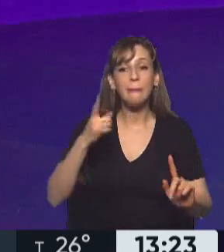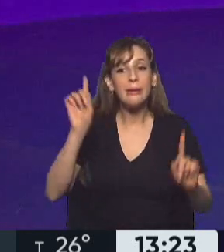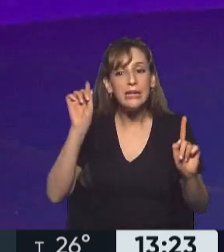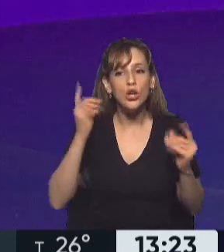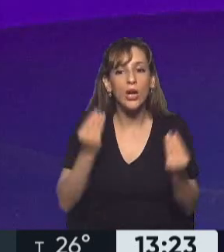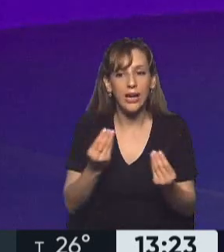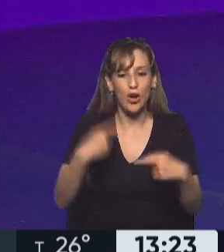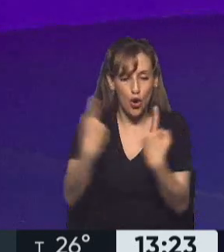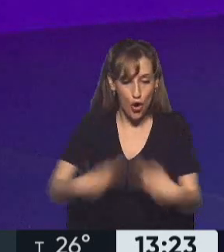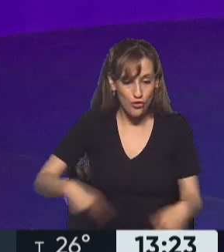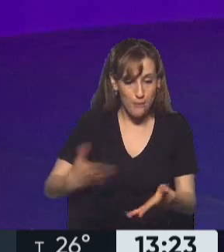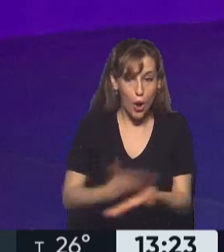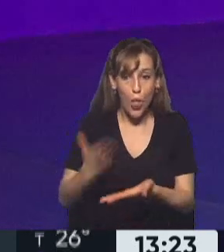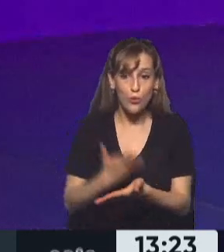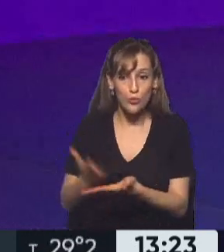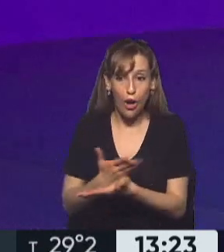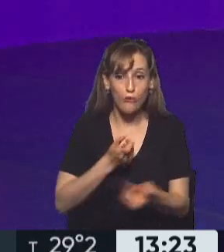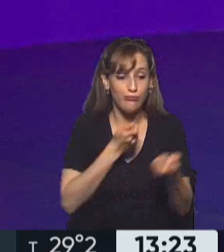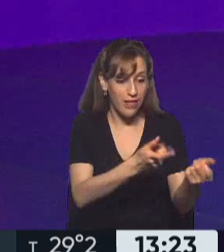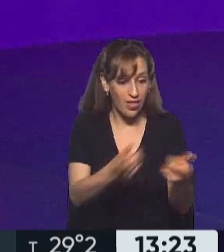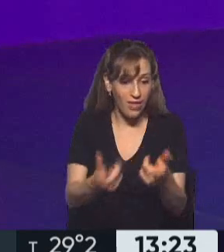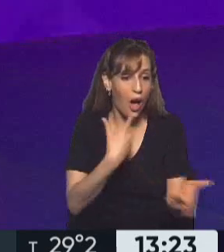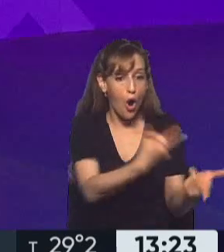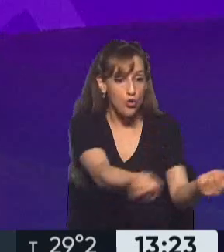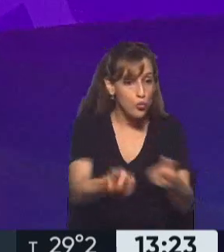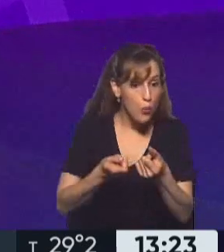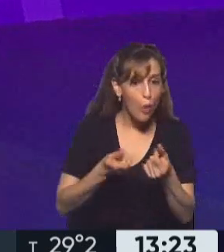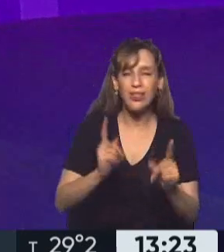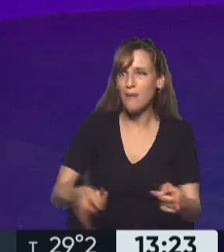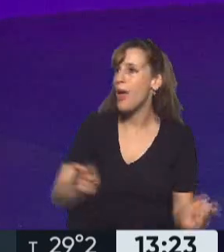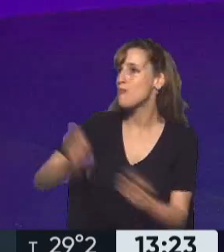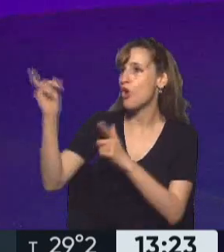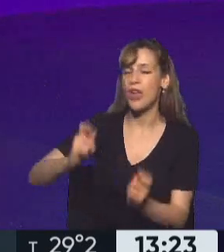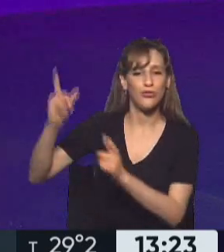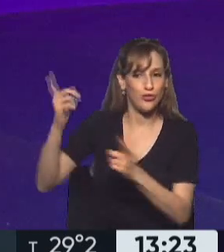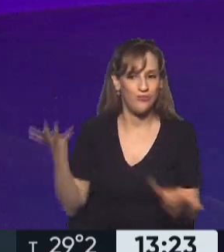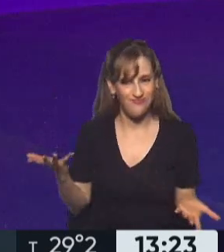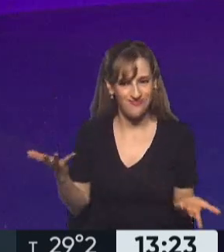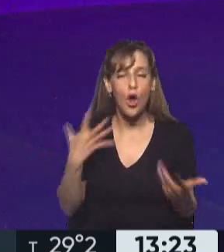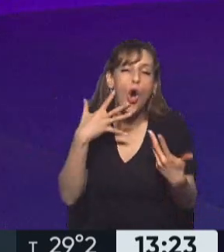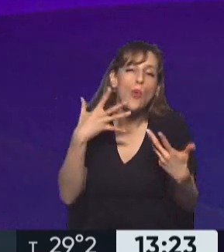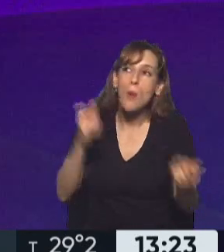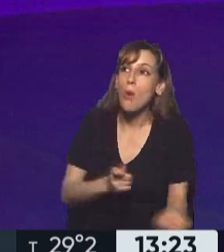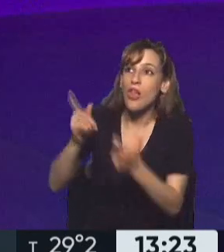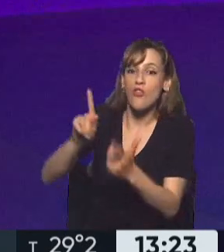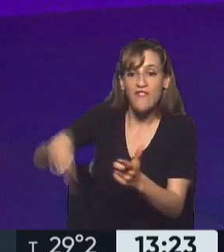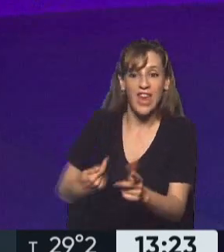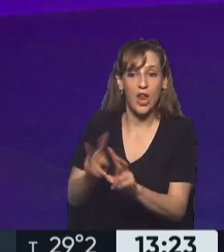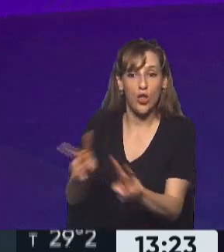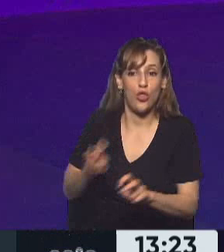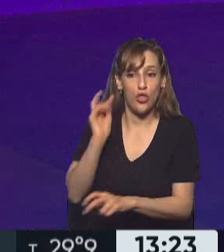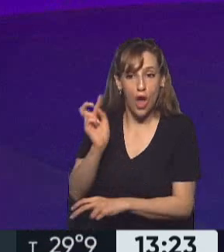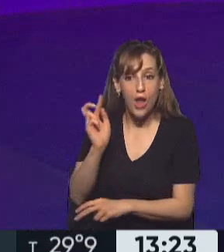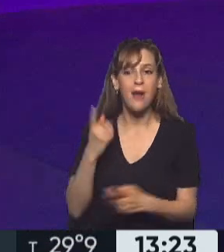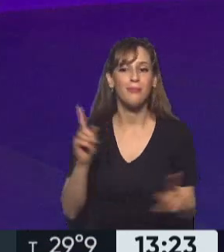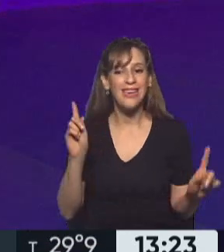lo que come. El problema y al mismo tiempo la virtud, porque tenemos una inserción exportadora que nos genera dólares, pero hoy para los aumentos de precios eso genera